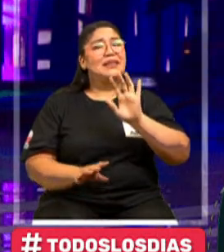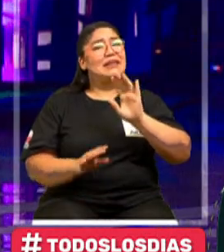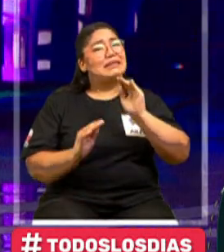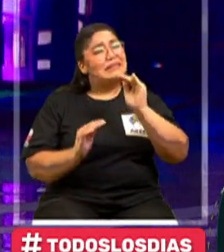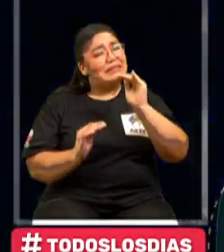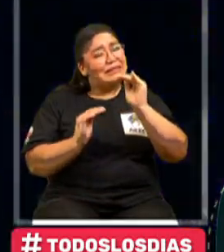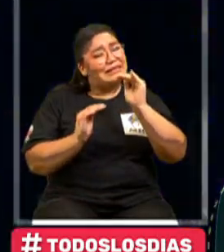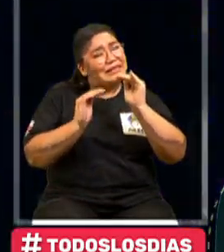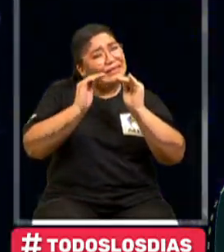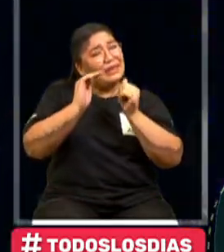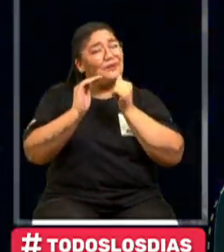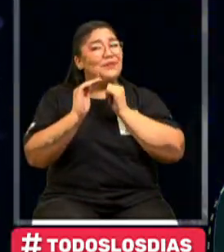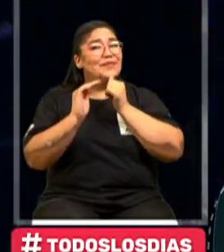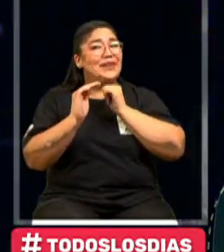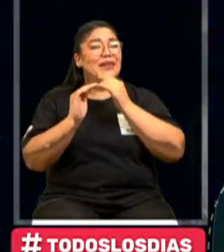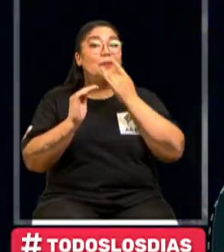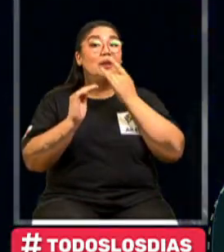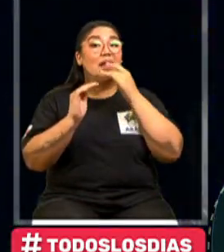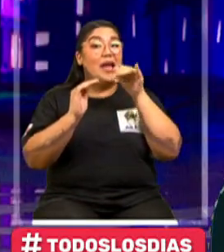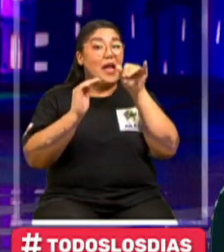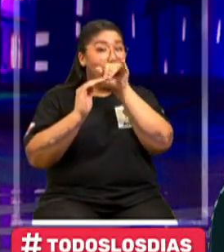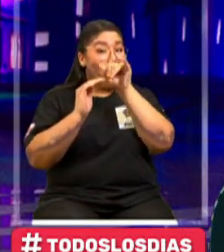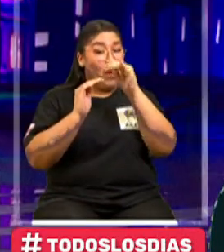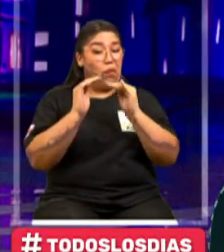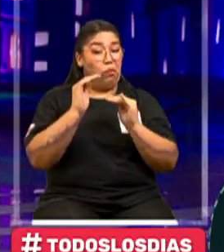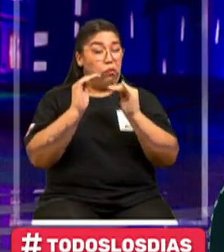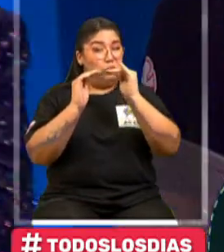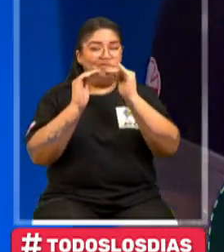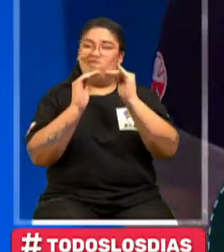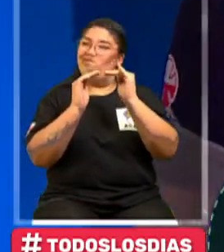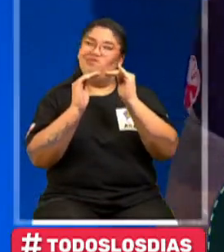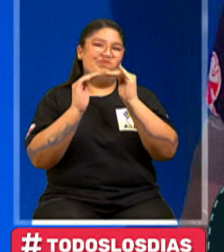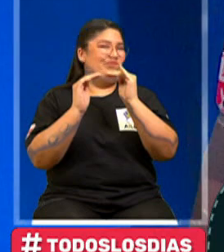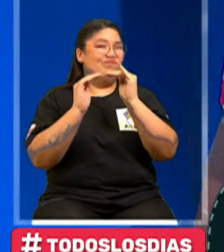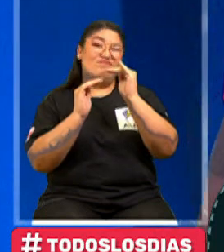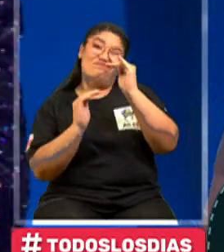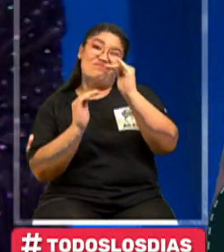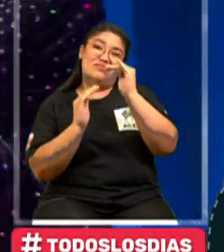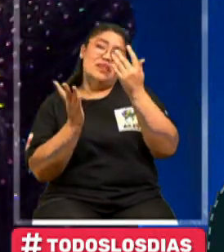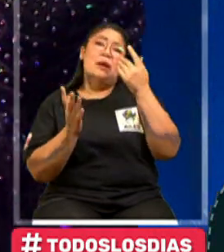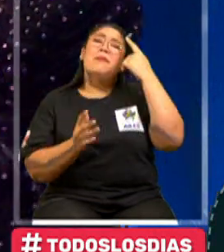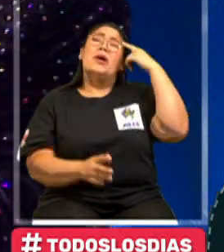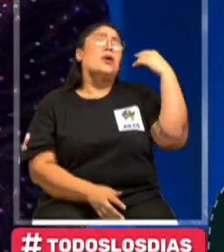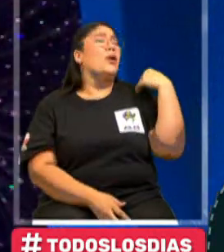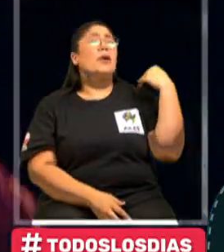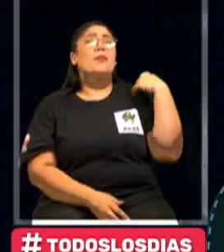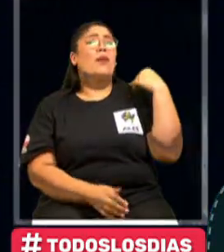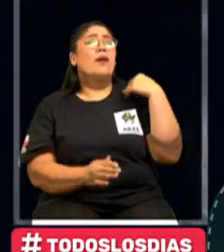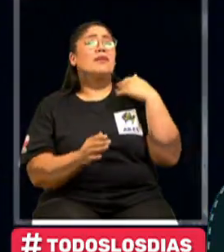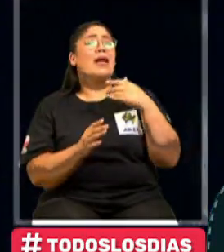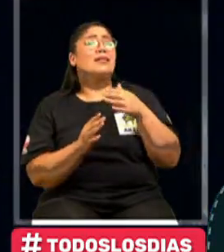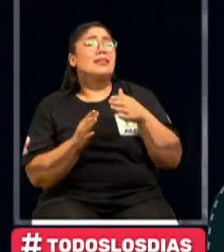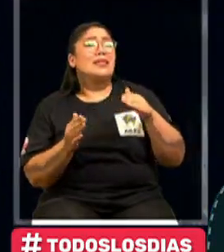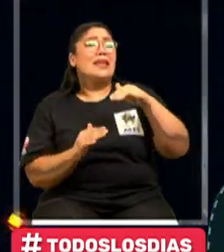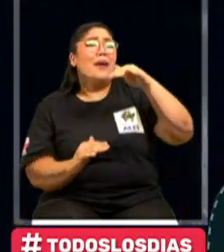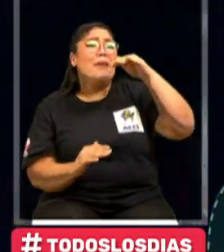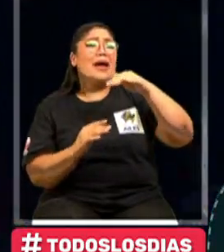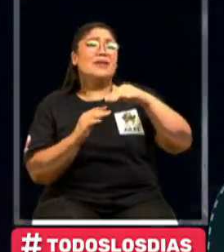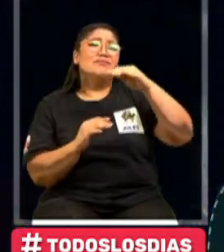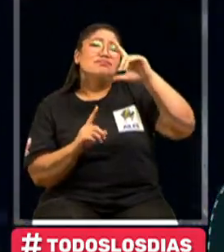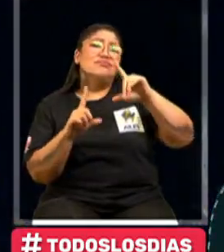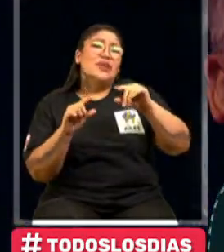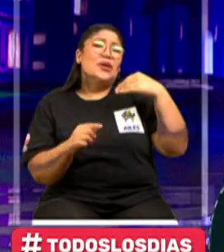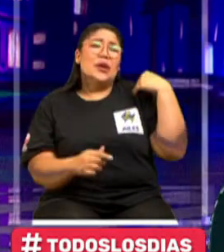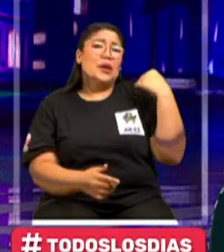crecer, centímetros. Porque no son iguales de porte. Pero el tamaño no importa, Deniso. No, Deniso está obsesionada con